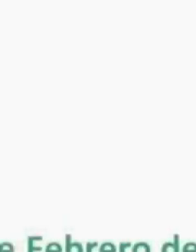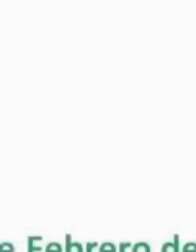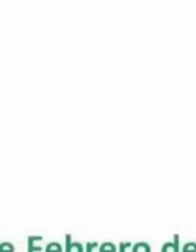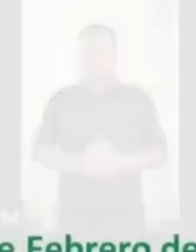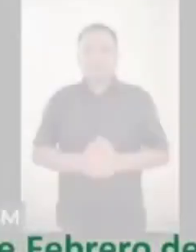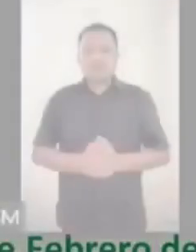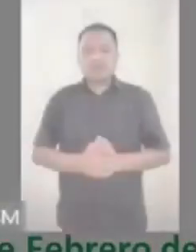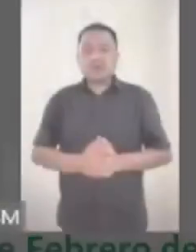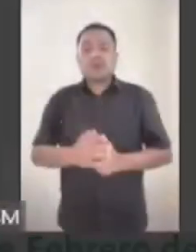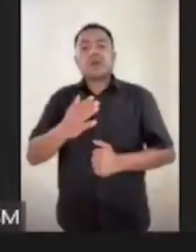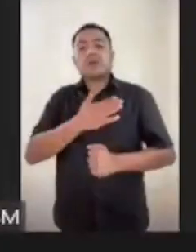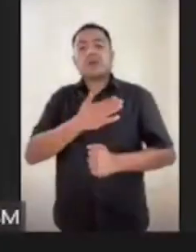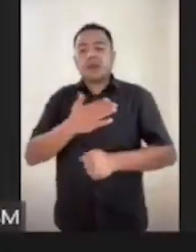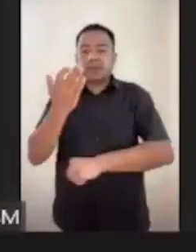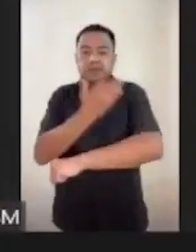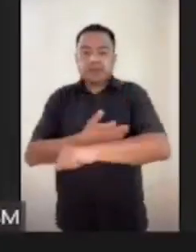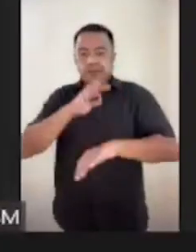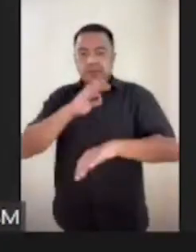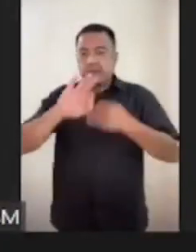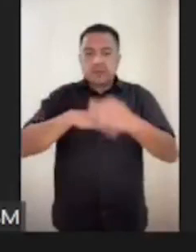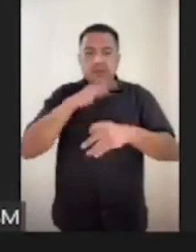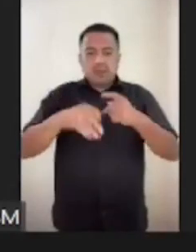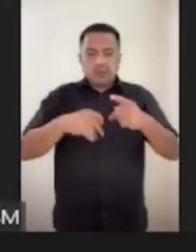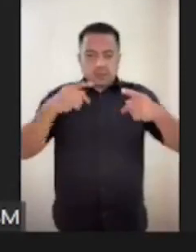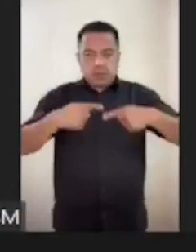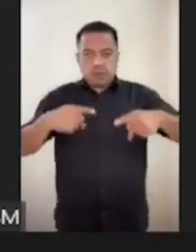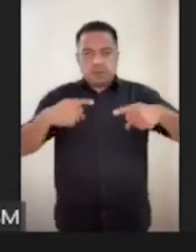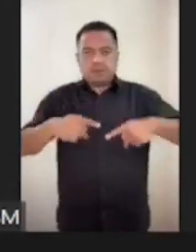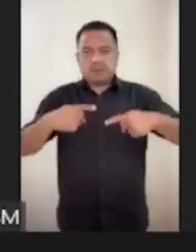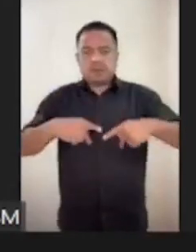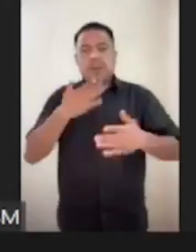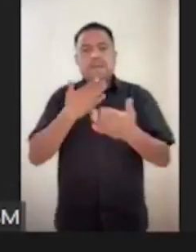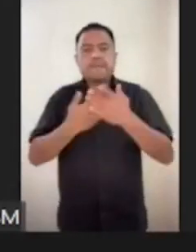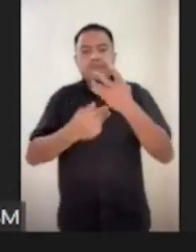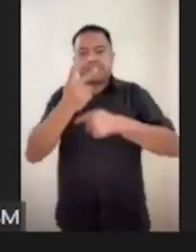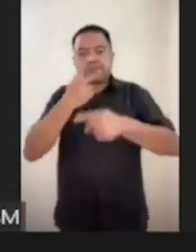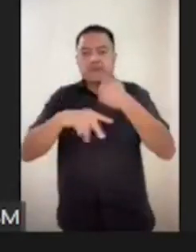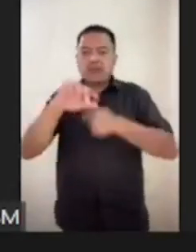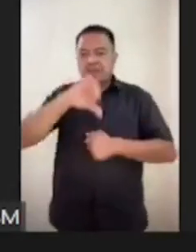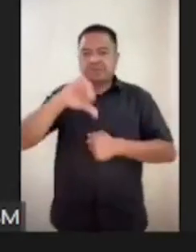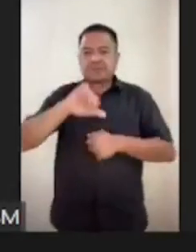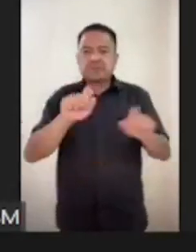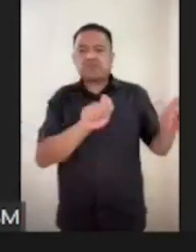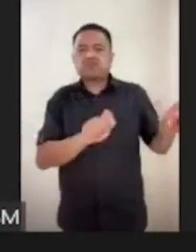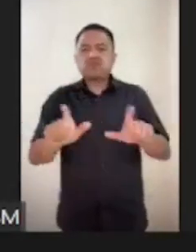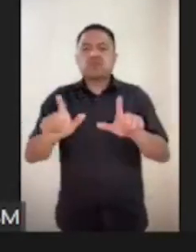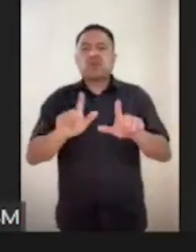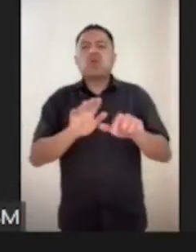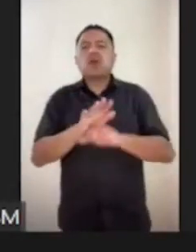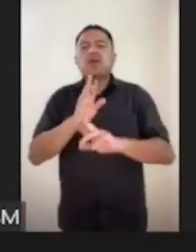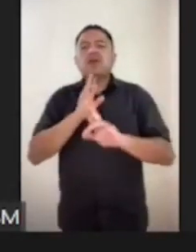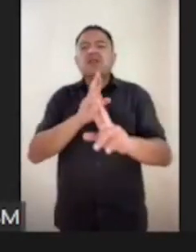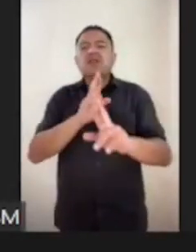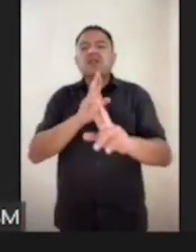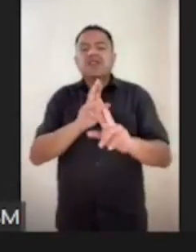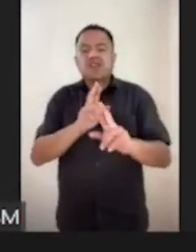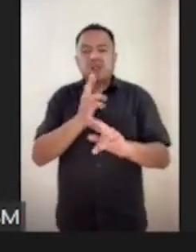Gracias. Buenas tardes a todas y a todos. Sean bienvenidos a esta sesión de resolución no